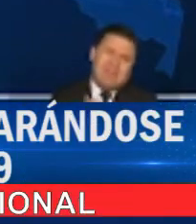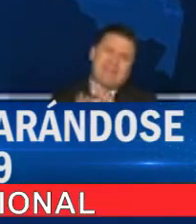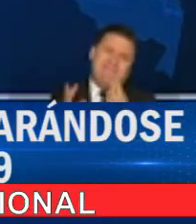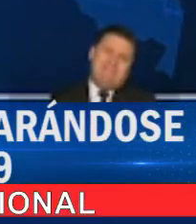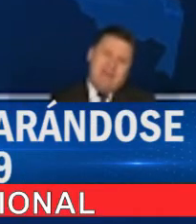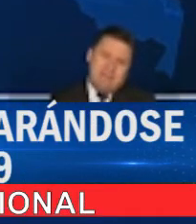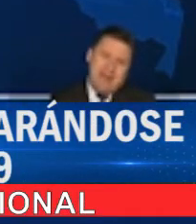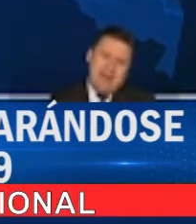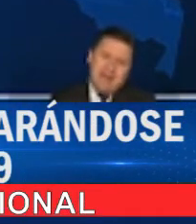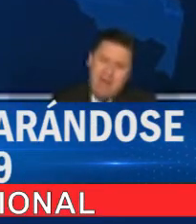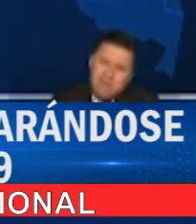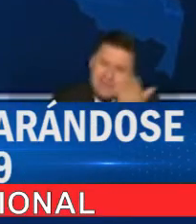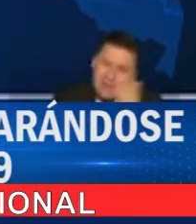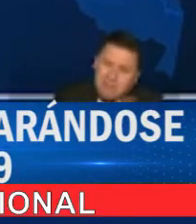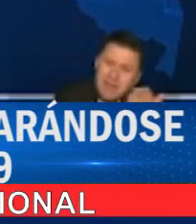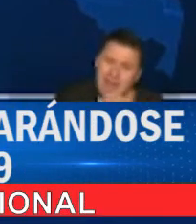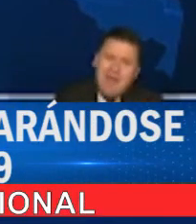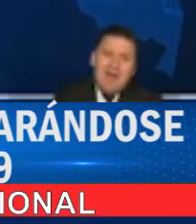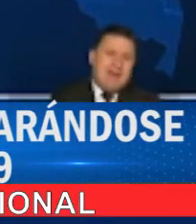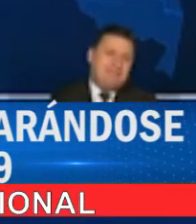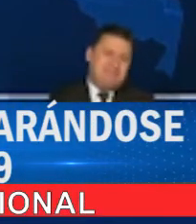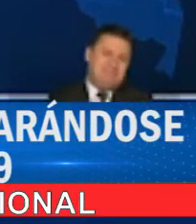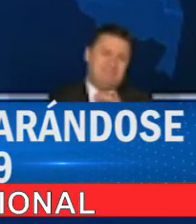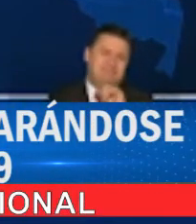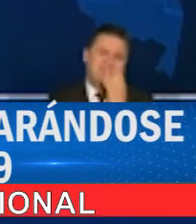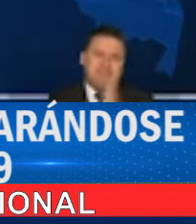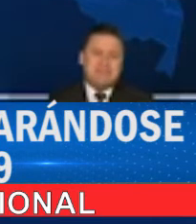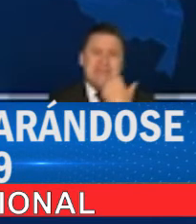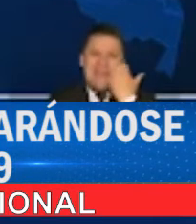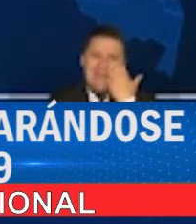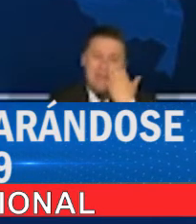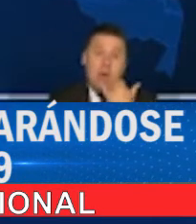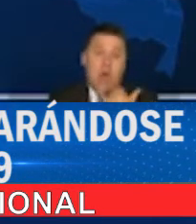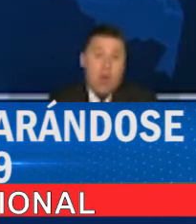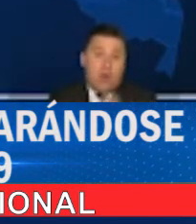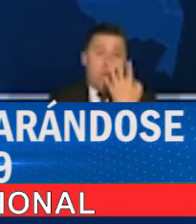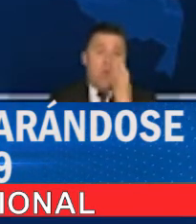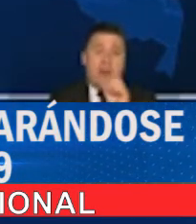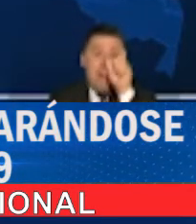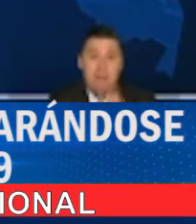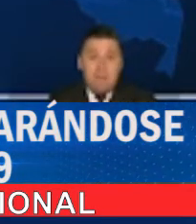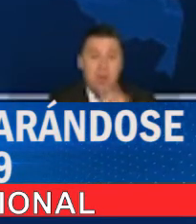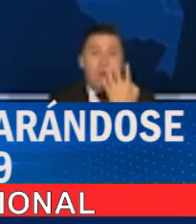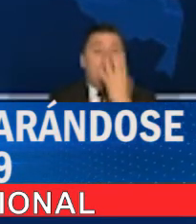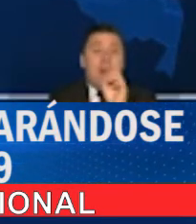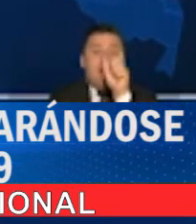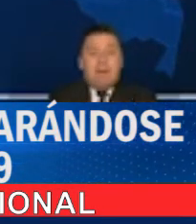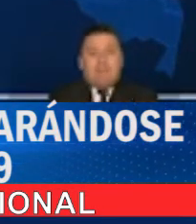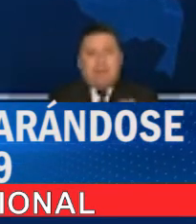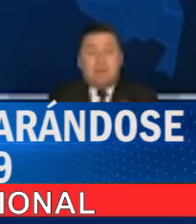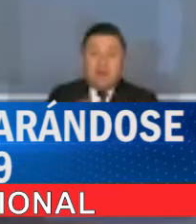Las más recientes cifras de coronavirus en el país indicaron 1.340 nuevos casos,